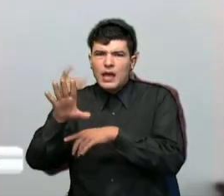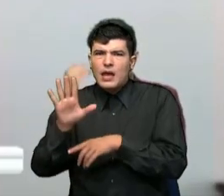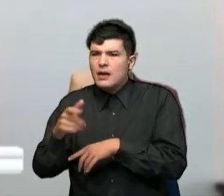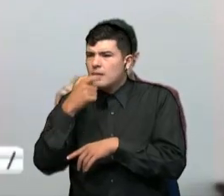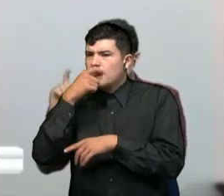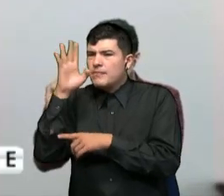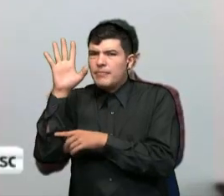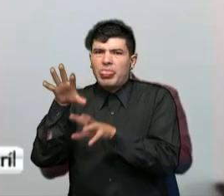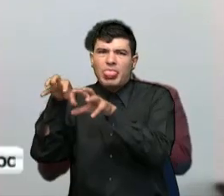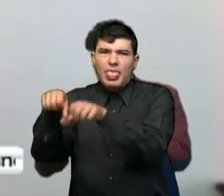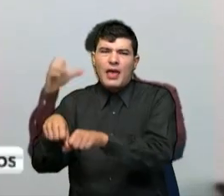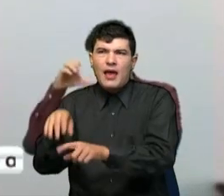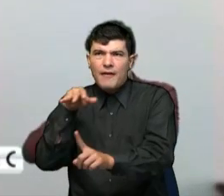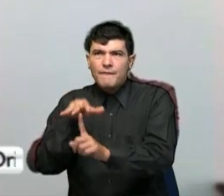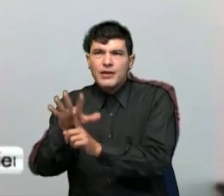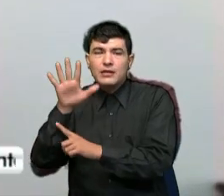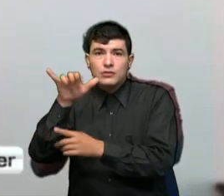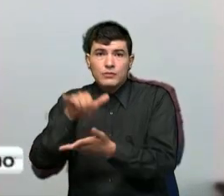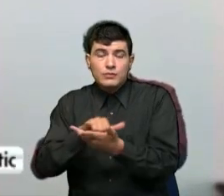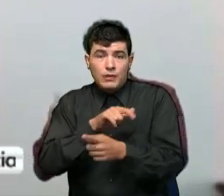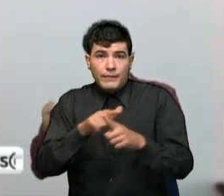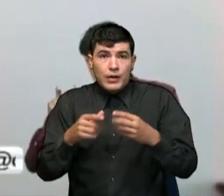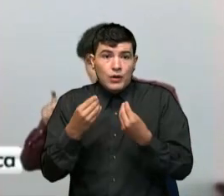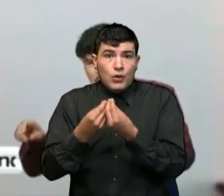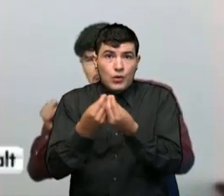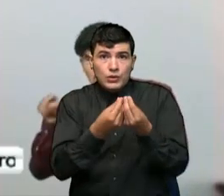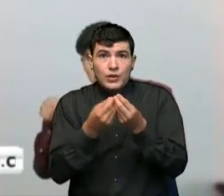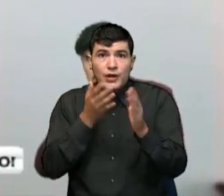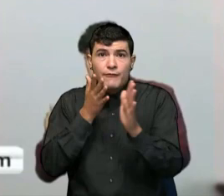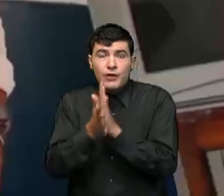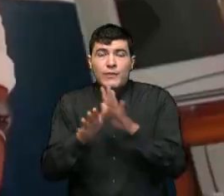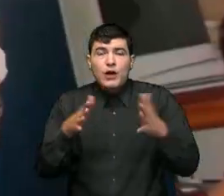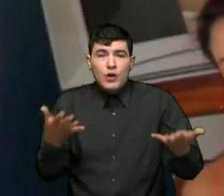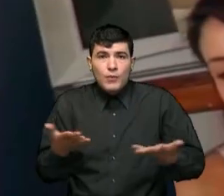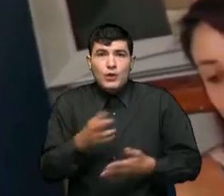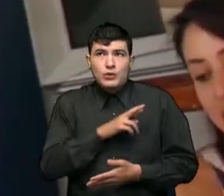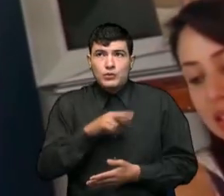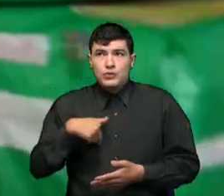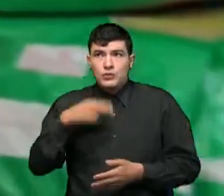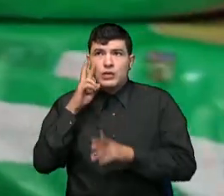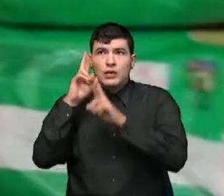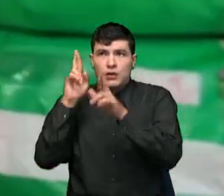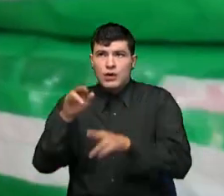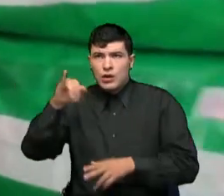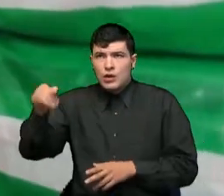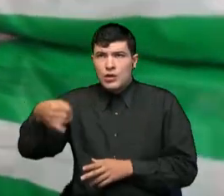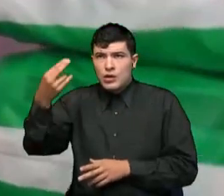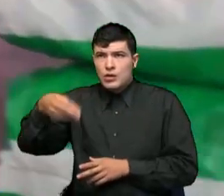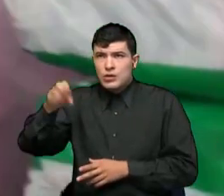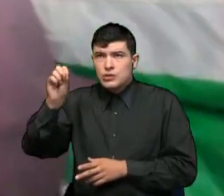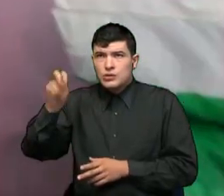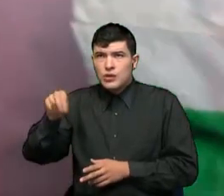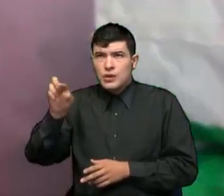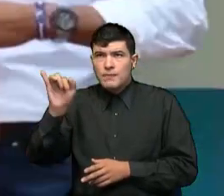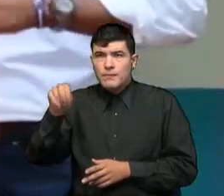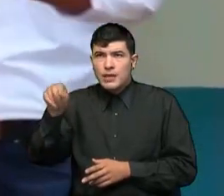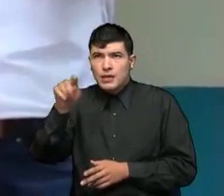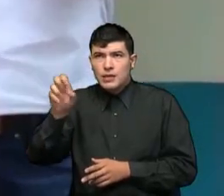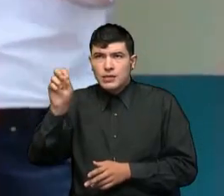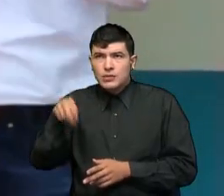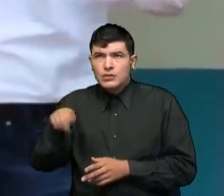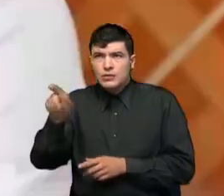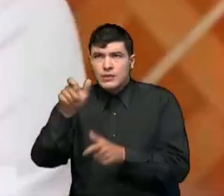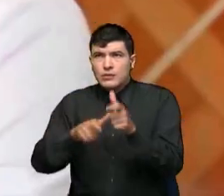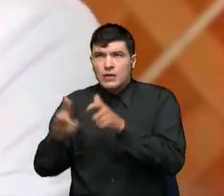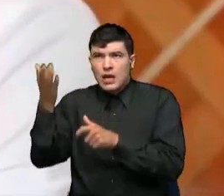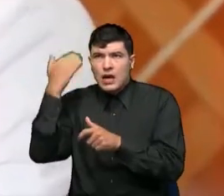es que a través del informe de Consejo Cómo Vamos se pudo evidenciar que personajes como John Pinzón, hijo del ex concejal Chucho Limonada y vinculado a